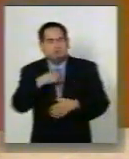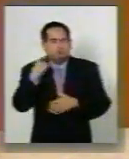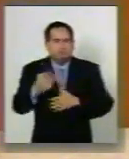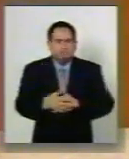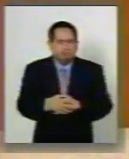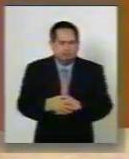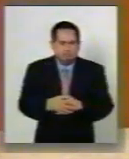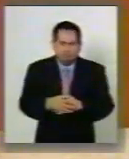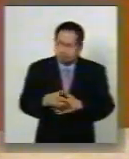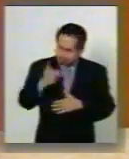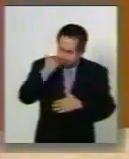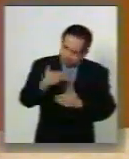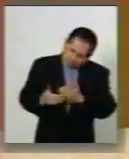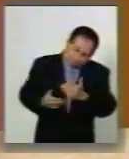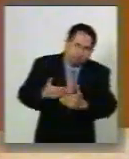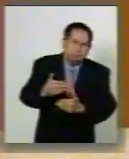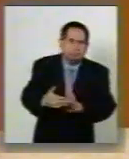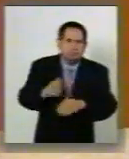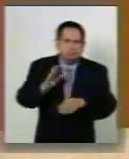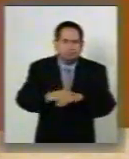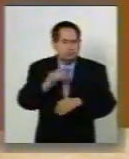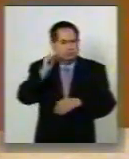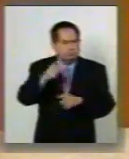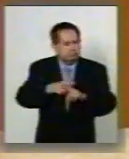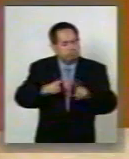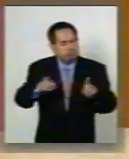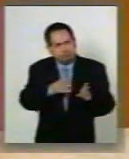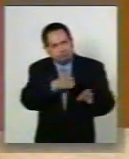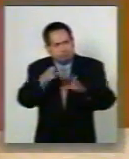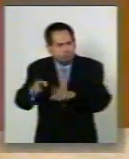se atrevieron a avanzar en probar algo distinto.